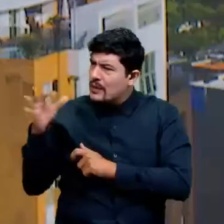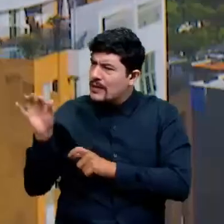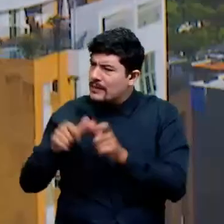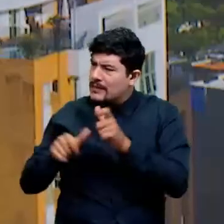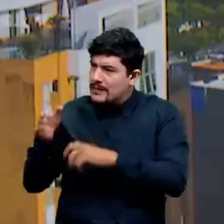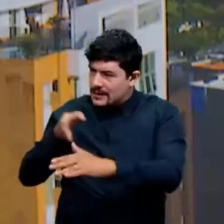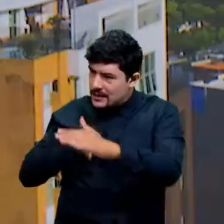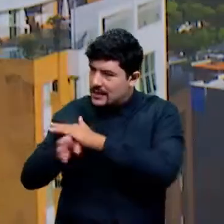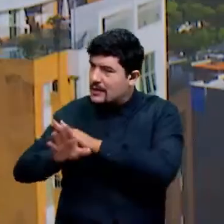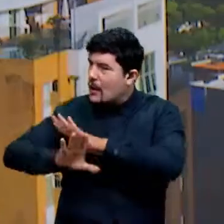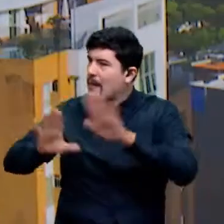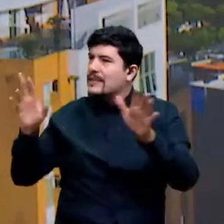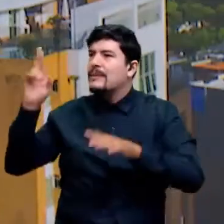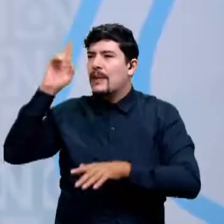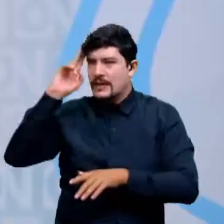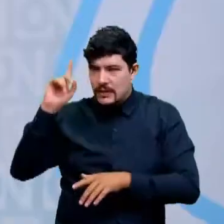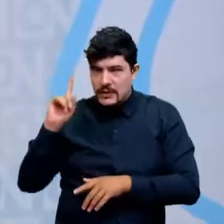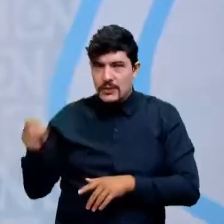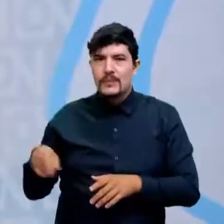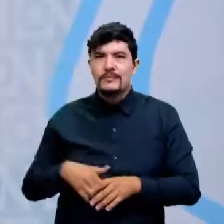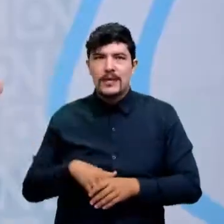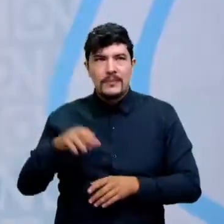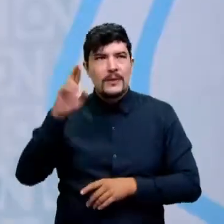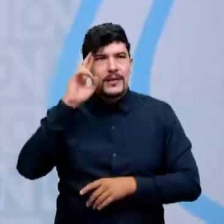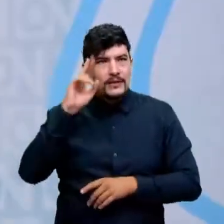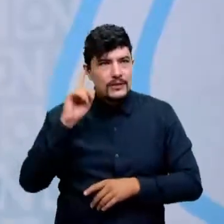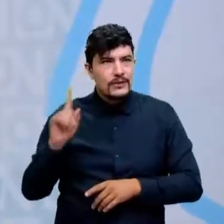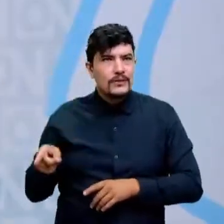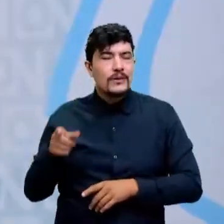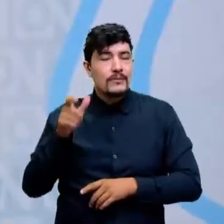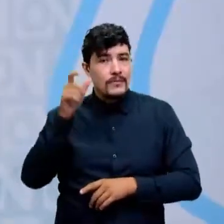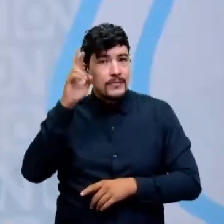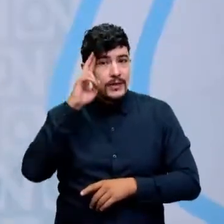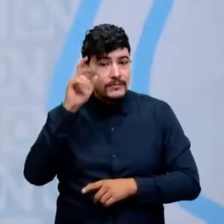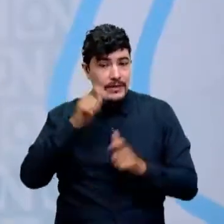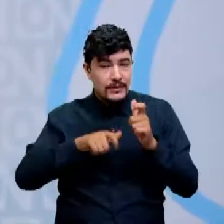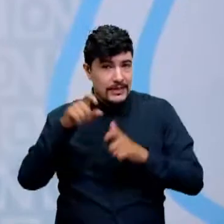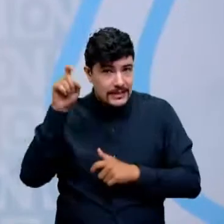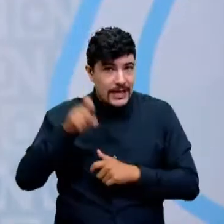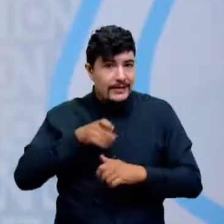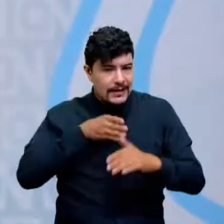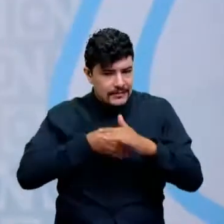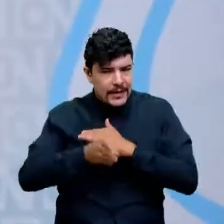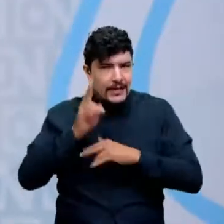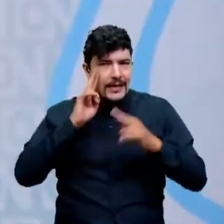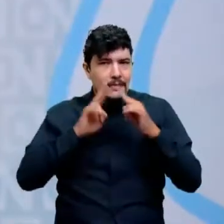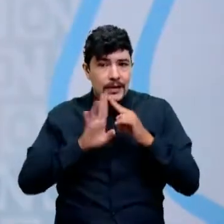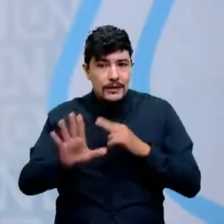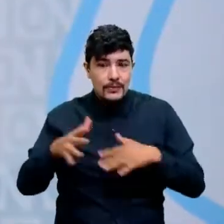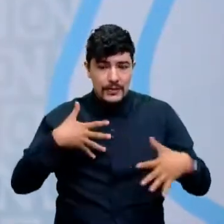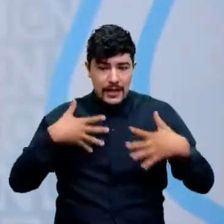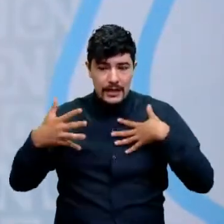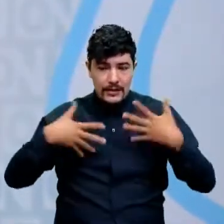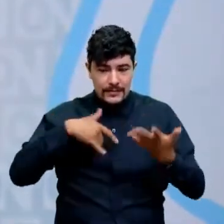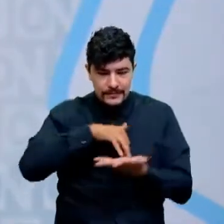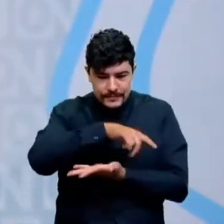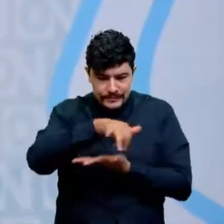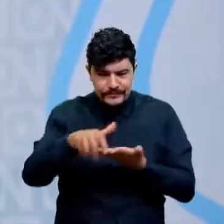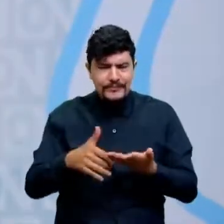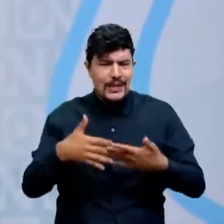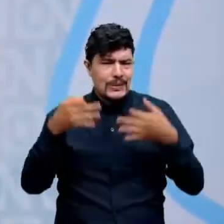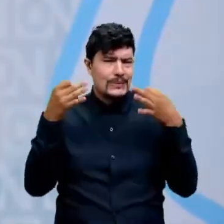como un límite de personas, entonces es por eso. Es por eso es que no se lo pueden perder porque pues, el Teatro Santander ha